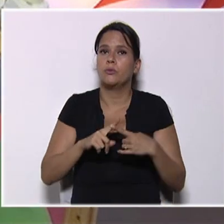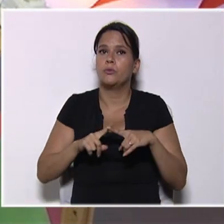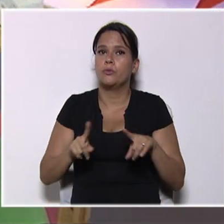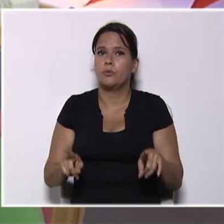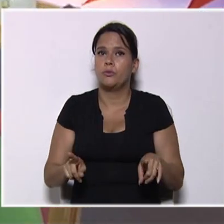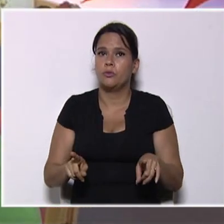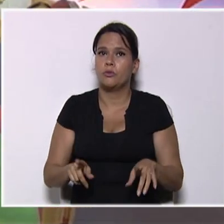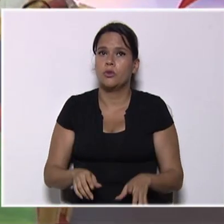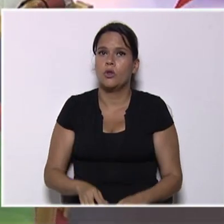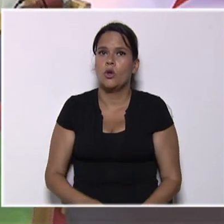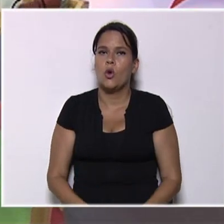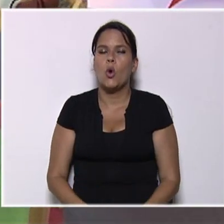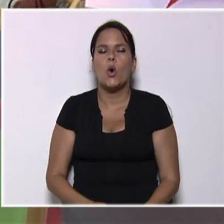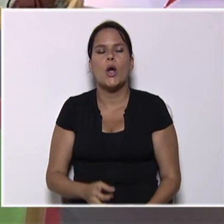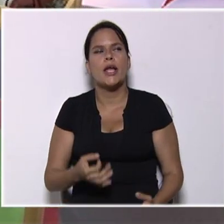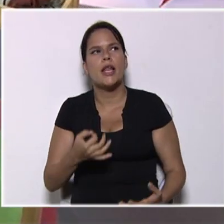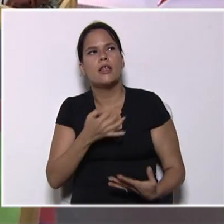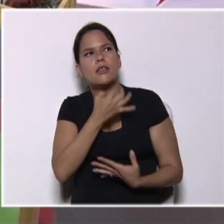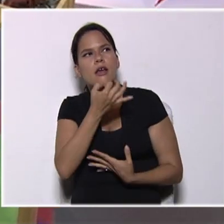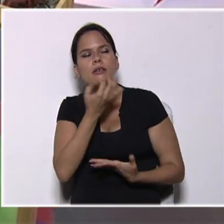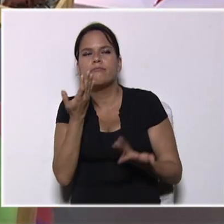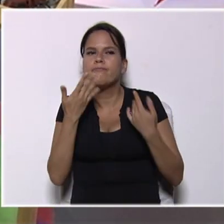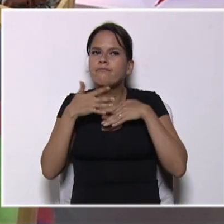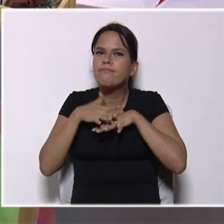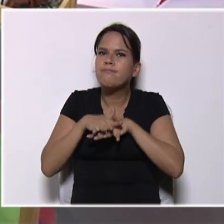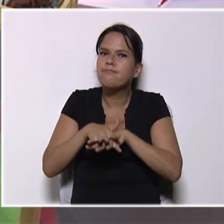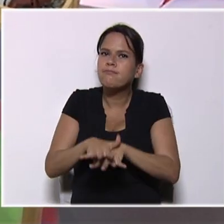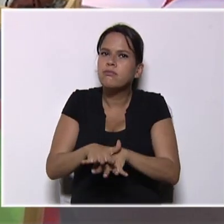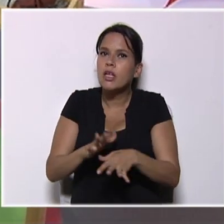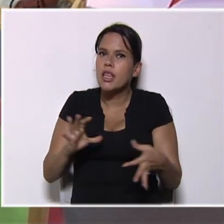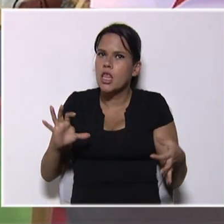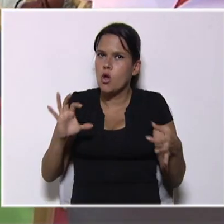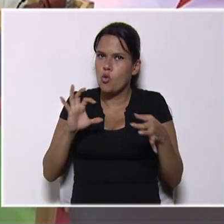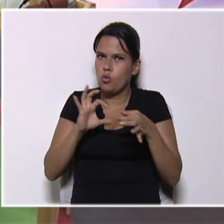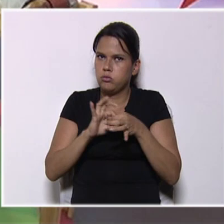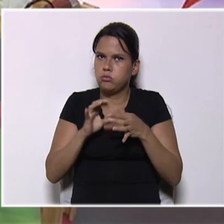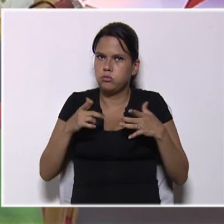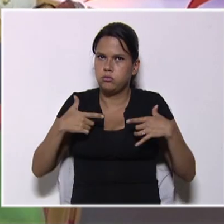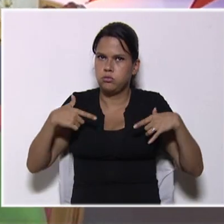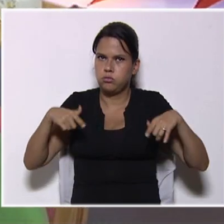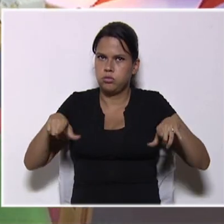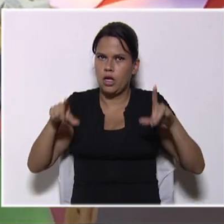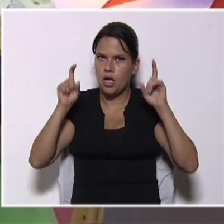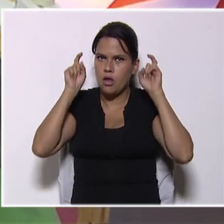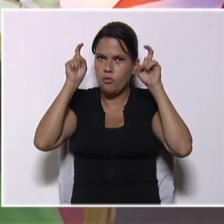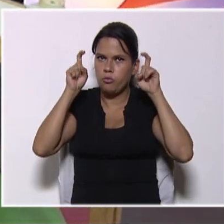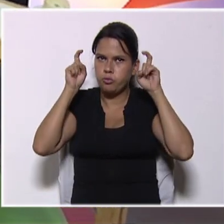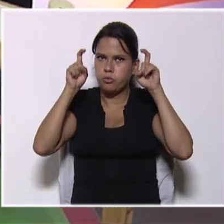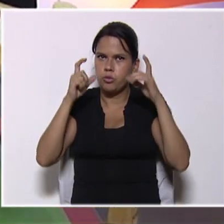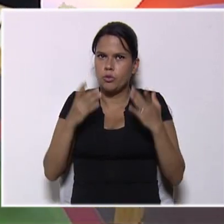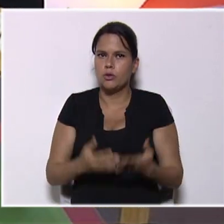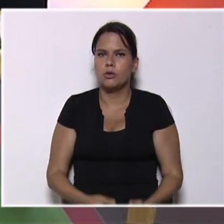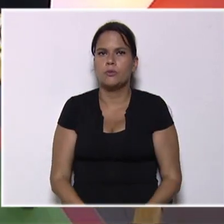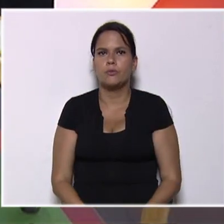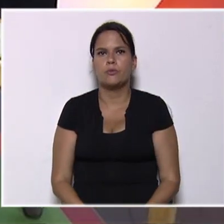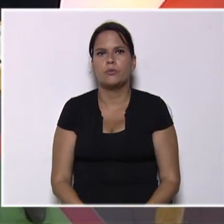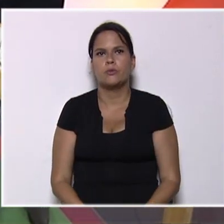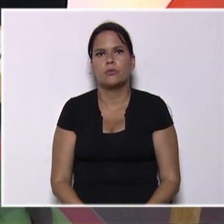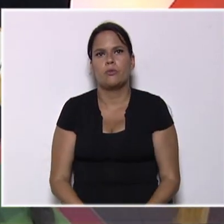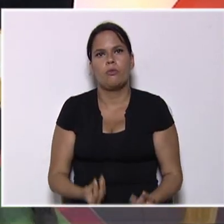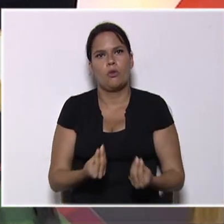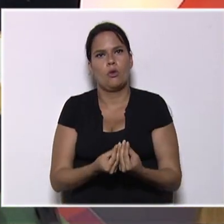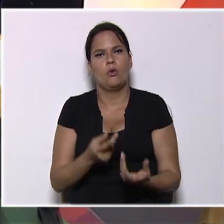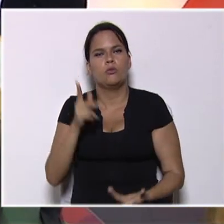Hoy la tarde es de integrar y de, en este caso, unir las áreas de formación con, en este caso, la profesora Omaira